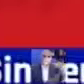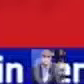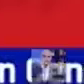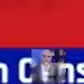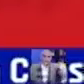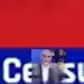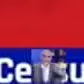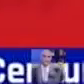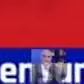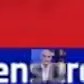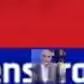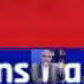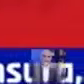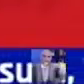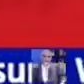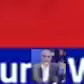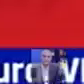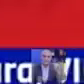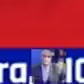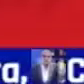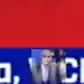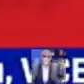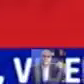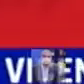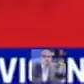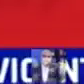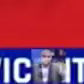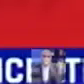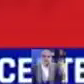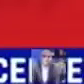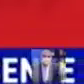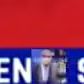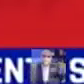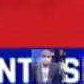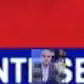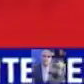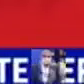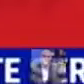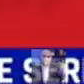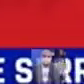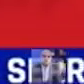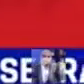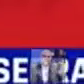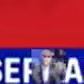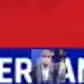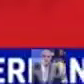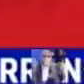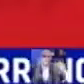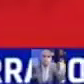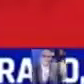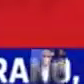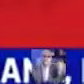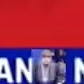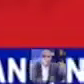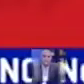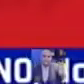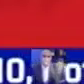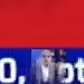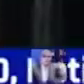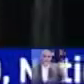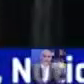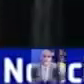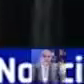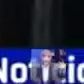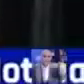común: la operación carrusel de cash. Bueno, a ver, estos son los dichos de